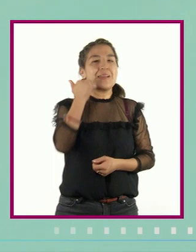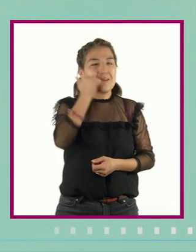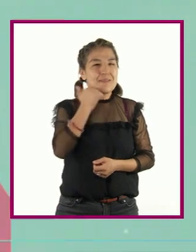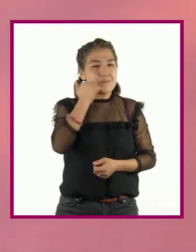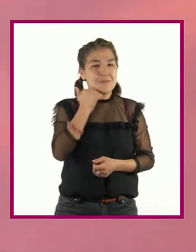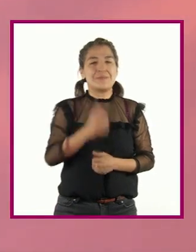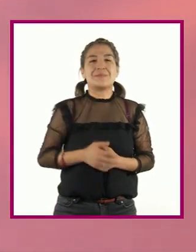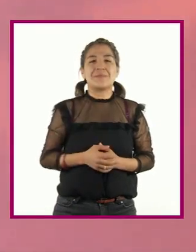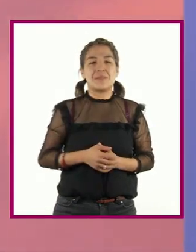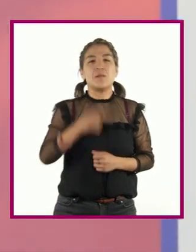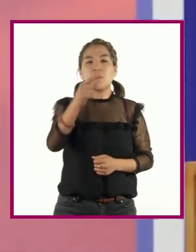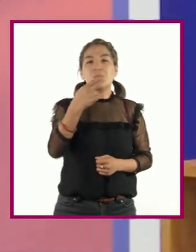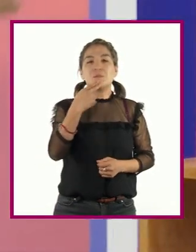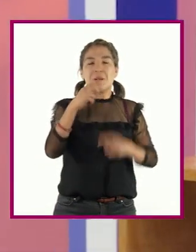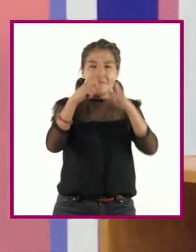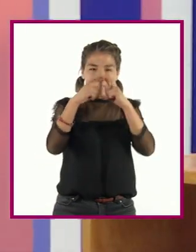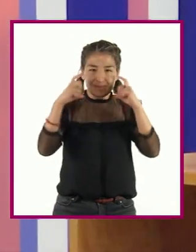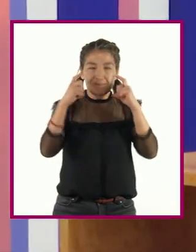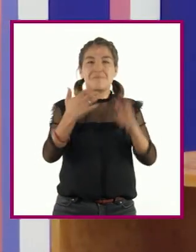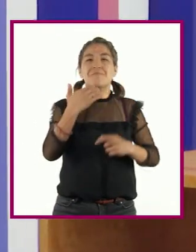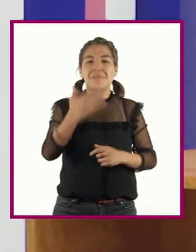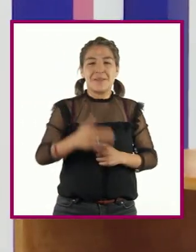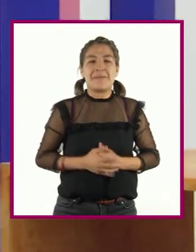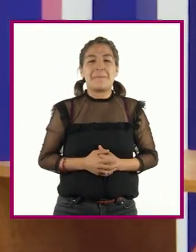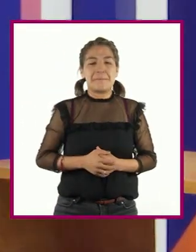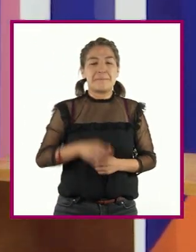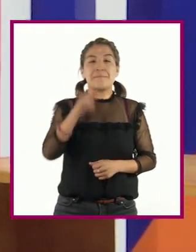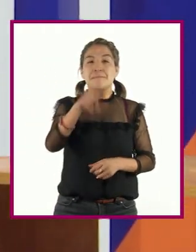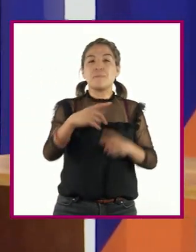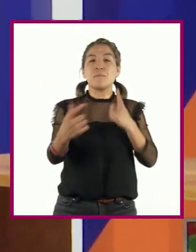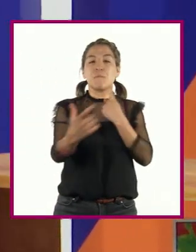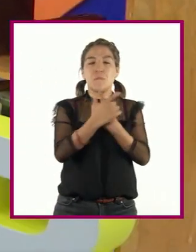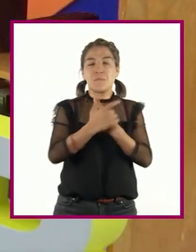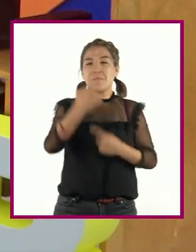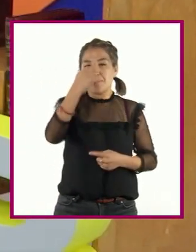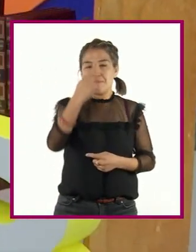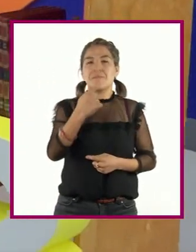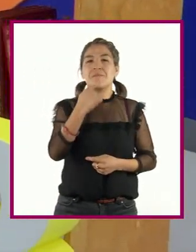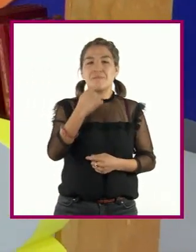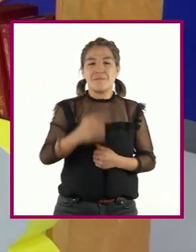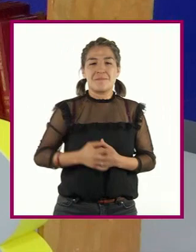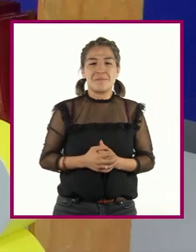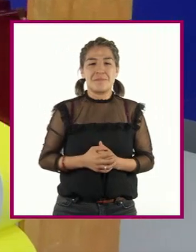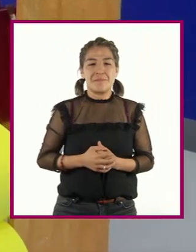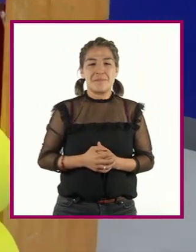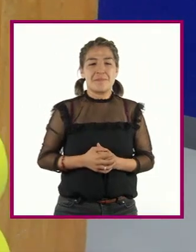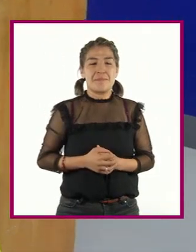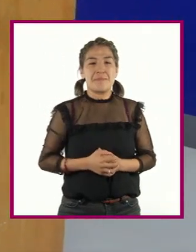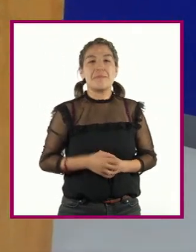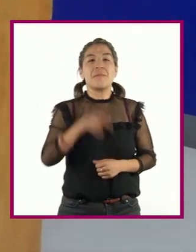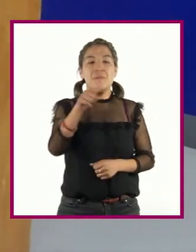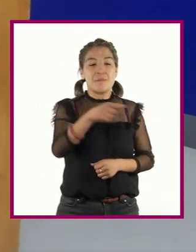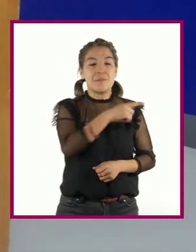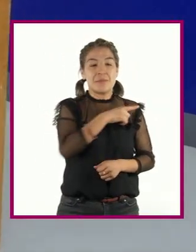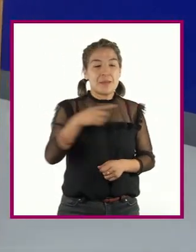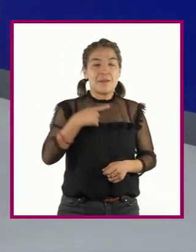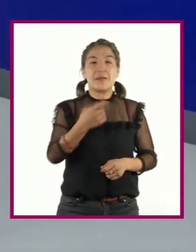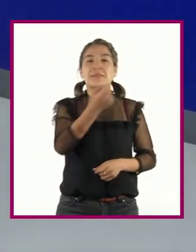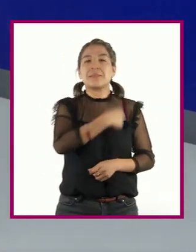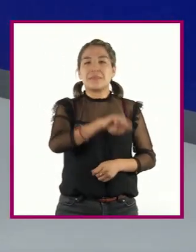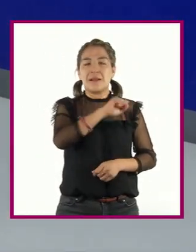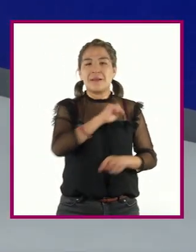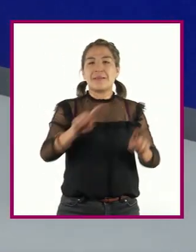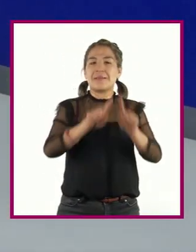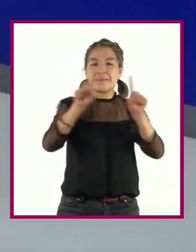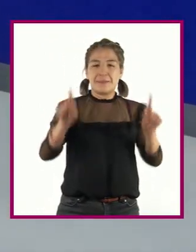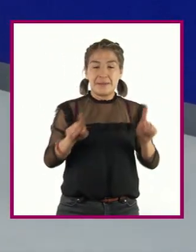abundante jabón, usando el cubrebocas adecuadamente, de forma que proteja nariz y boca. Y aunque juntos guardar y pedir la sana